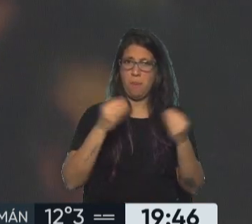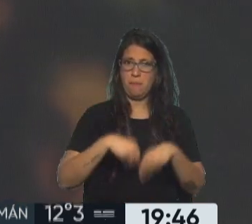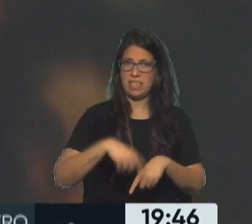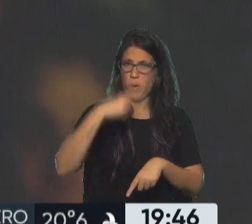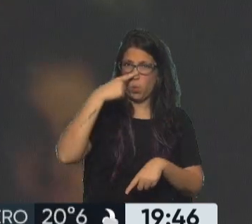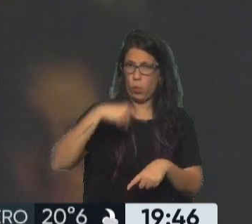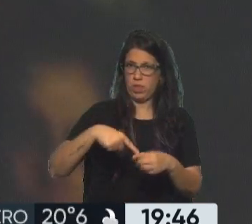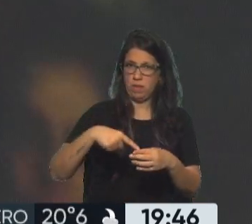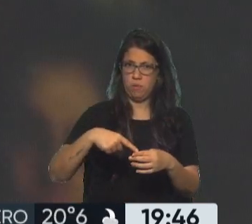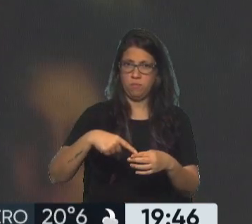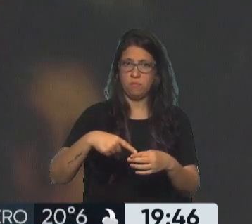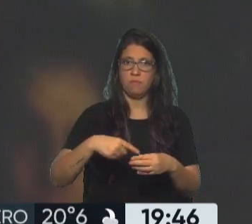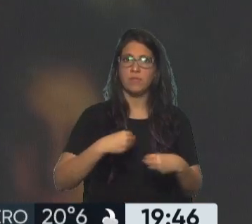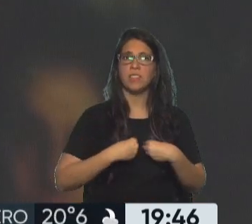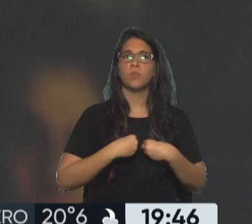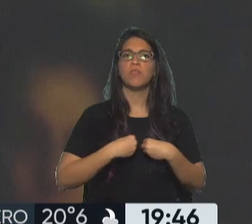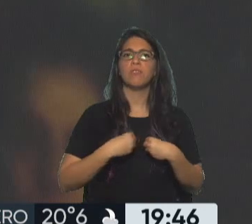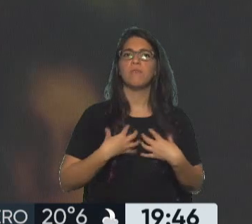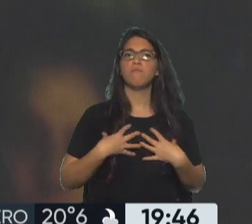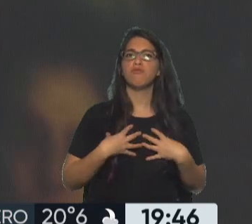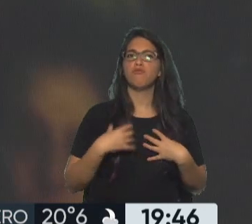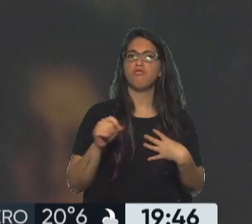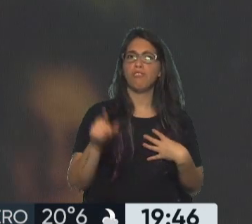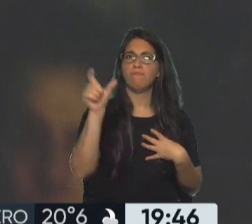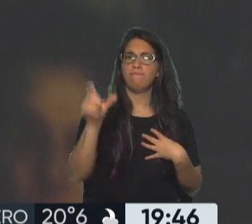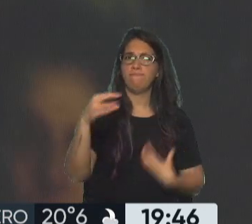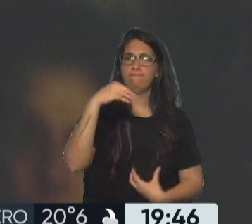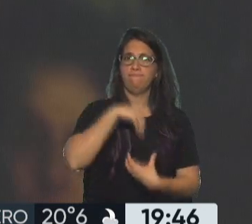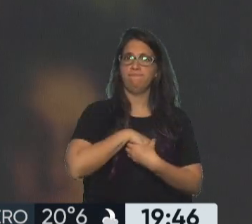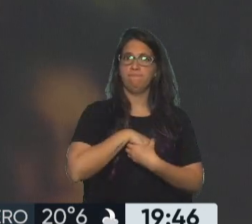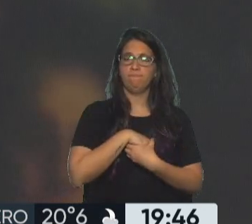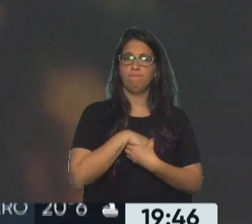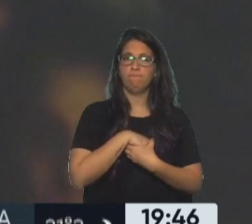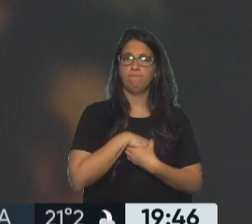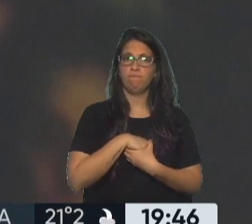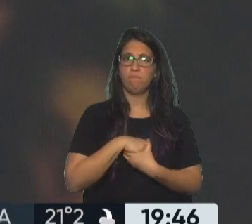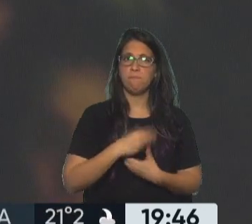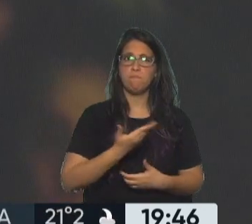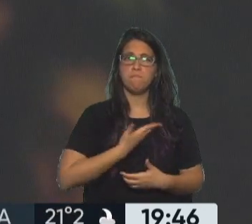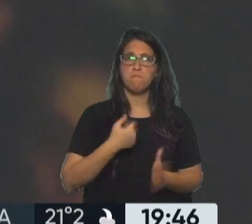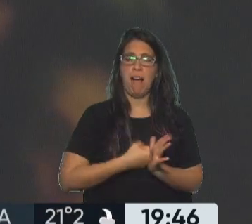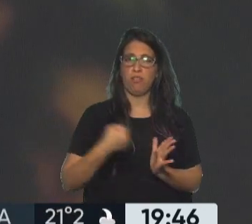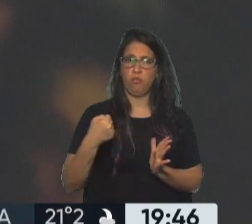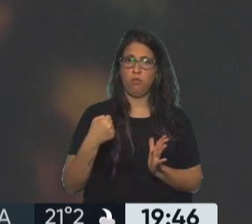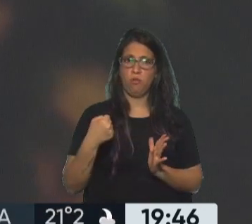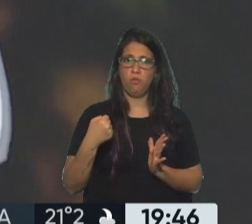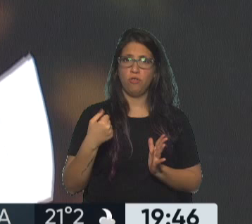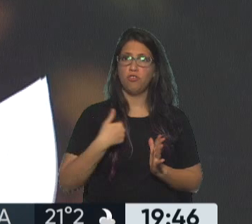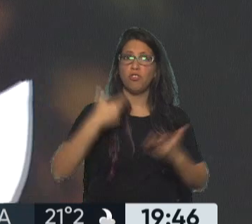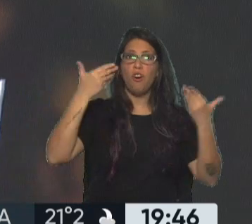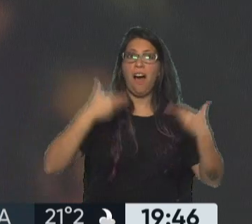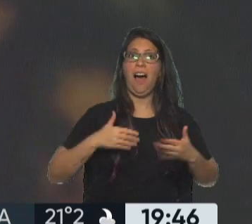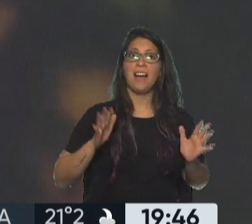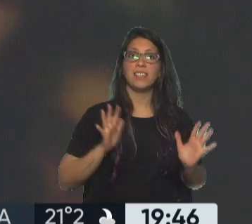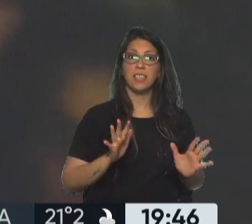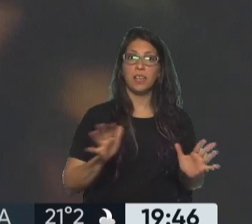final, los costos emocionales. Los costos emocionales. Hasta aquí soy y de pronto tu